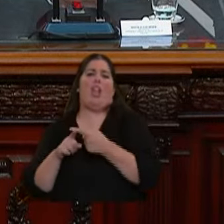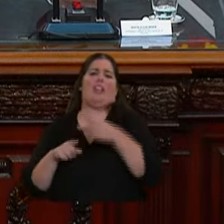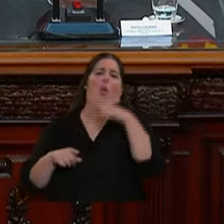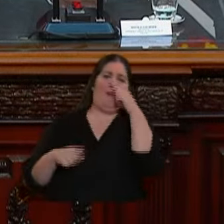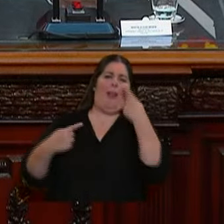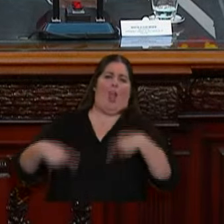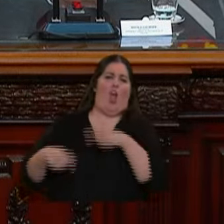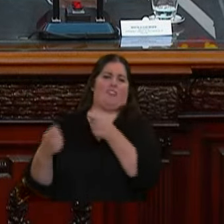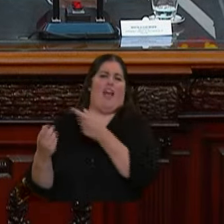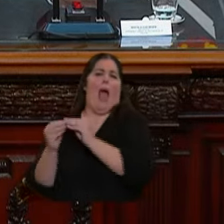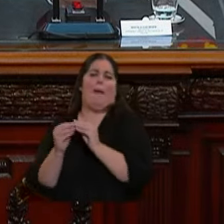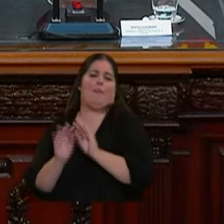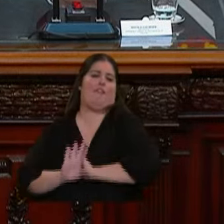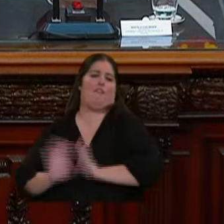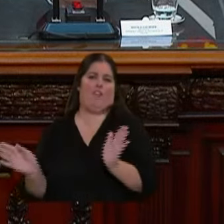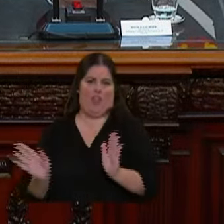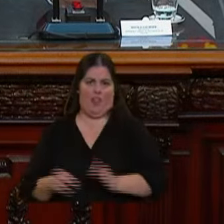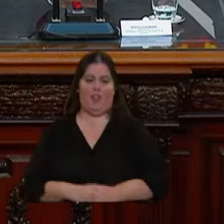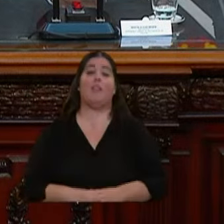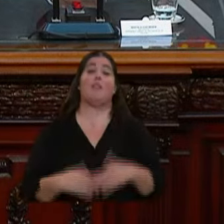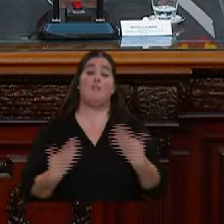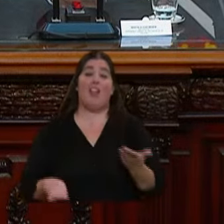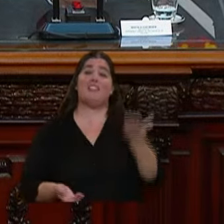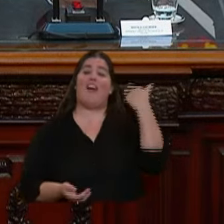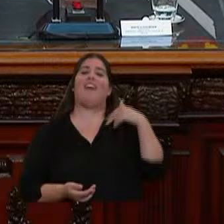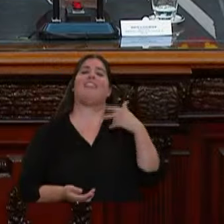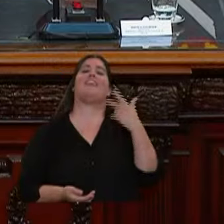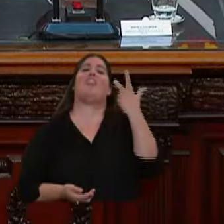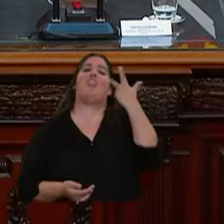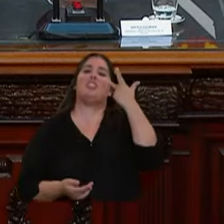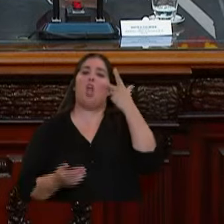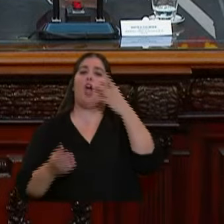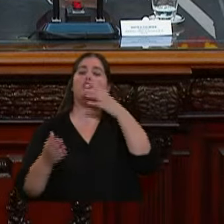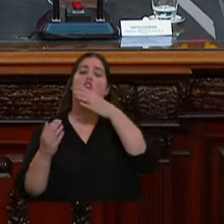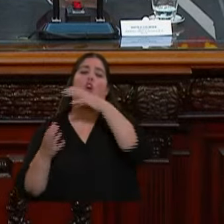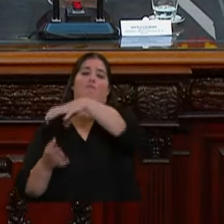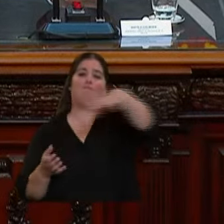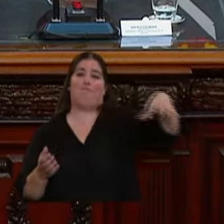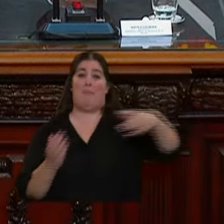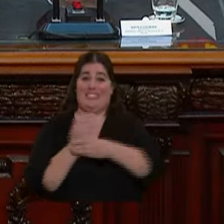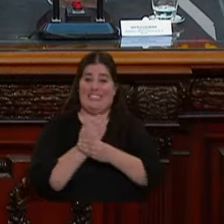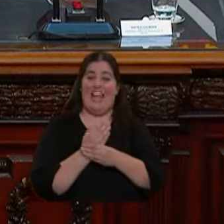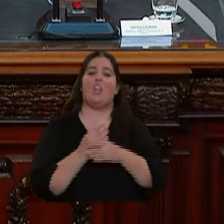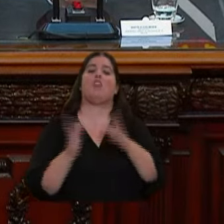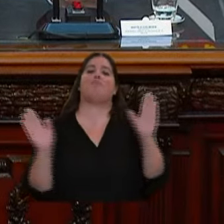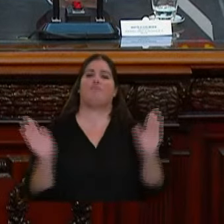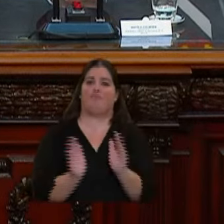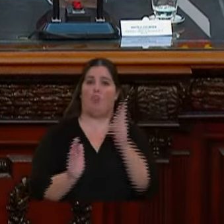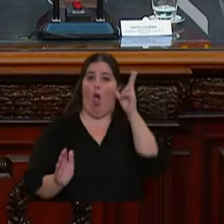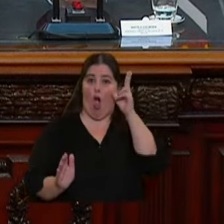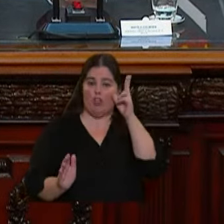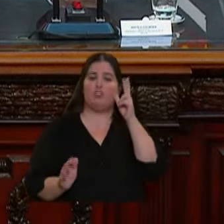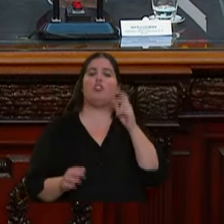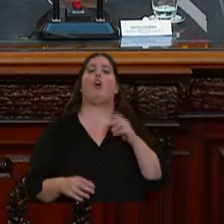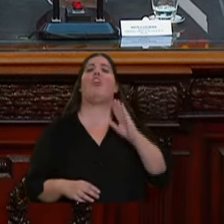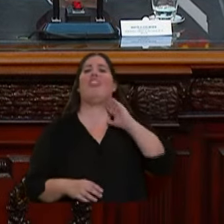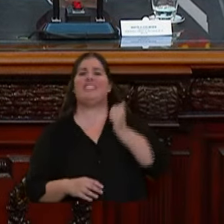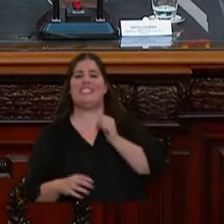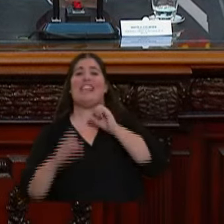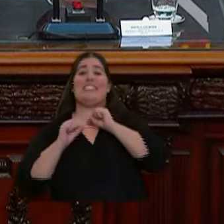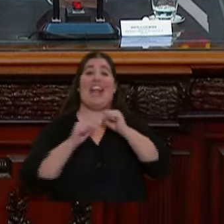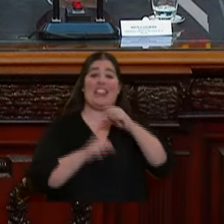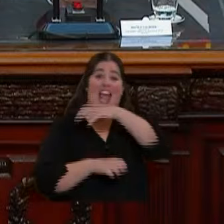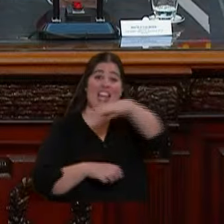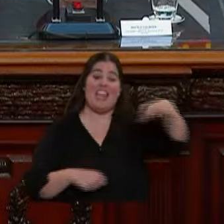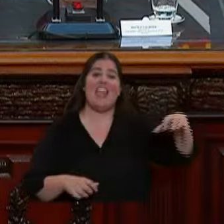amigos. Por eso pasamos de 18 a 8 ministerios y de 106 a 54 secretarías, reduciendo